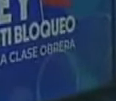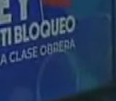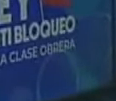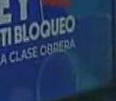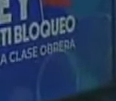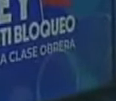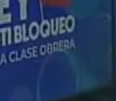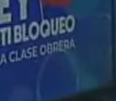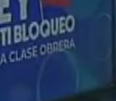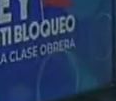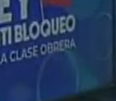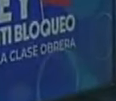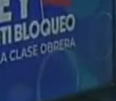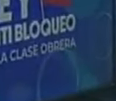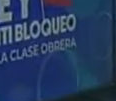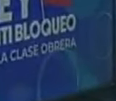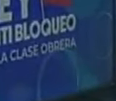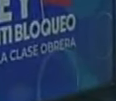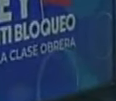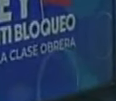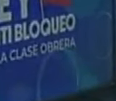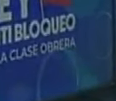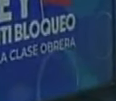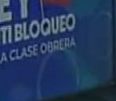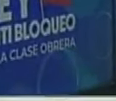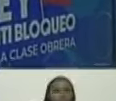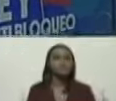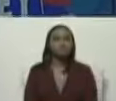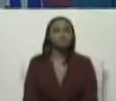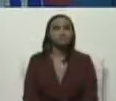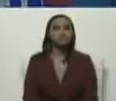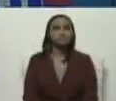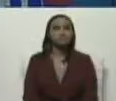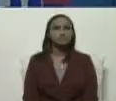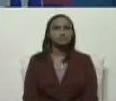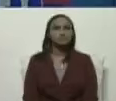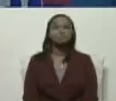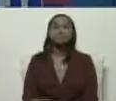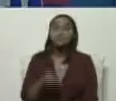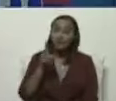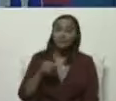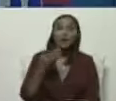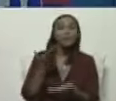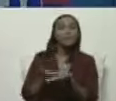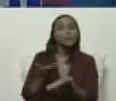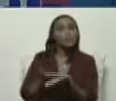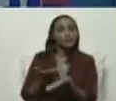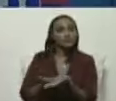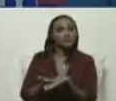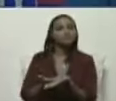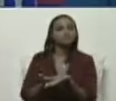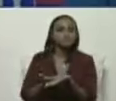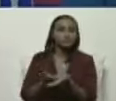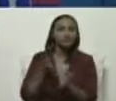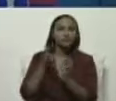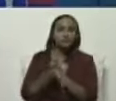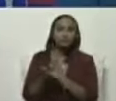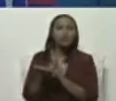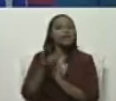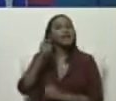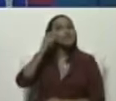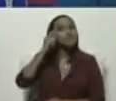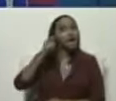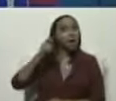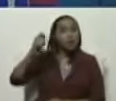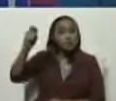proponer soluciones para recuperar los salarios, para recuperar la economía de la nación, también ha propuesto este argumento jurídico y que además